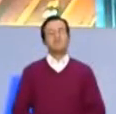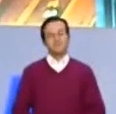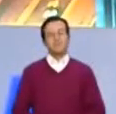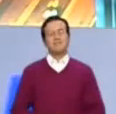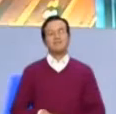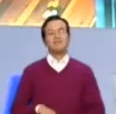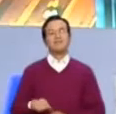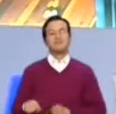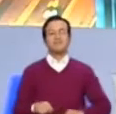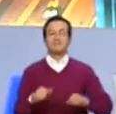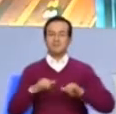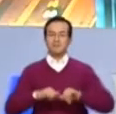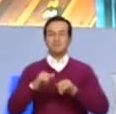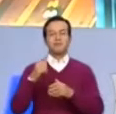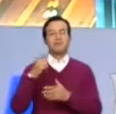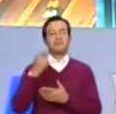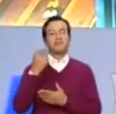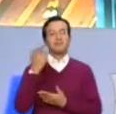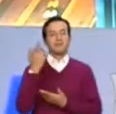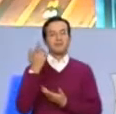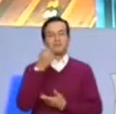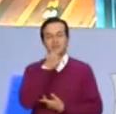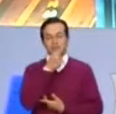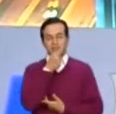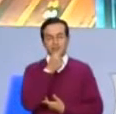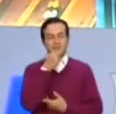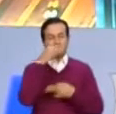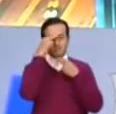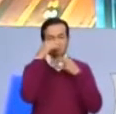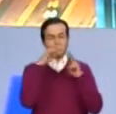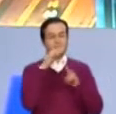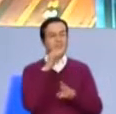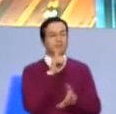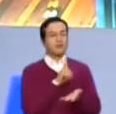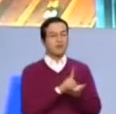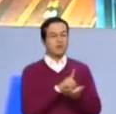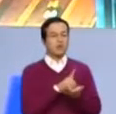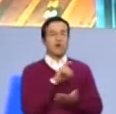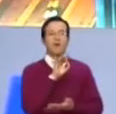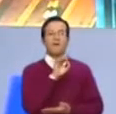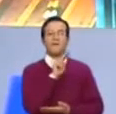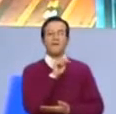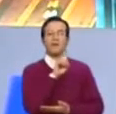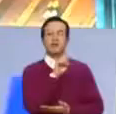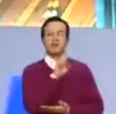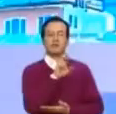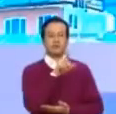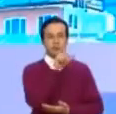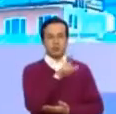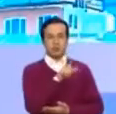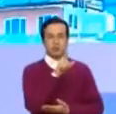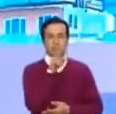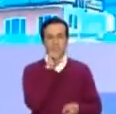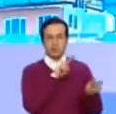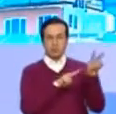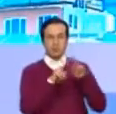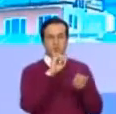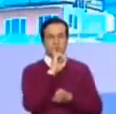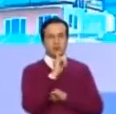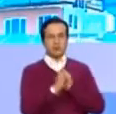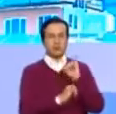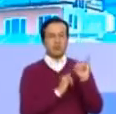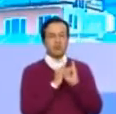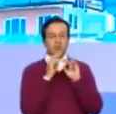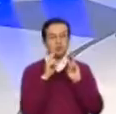jueves 12 de mayo continúan las entrevistas aquí en Noticias 7. Nos acompaña el doctor Fander Falconi, él es analista internacional, y vamos a hablar de esta super